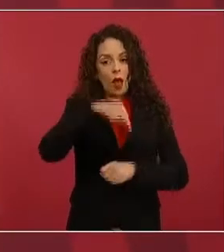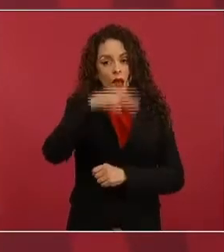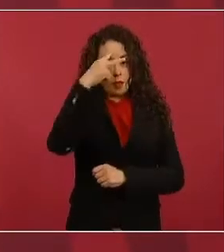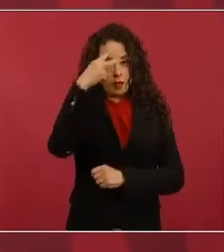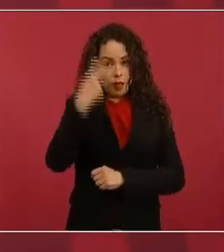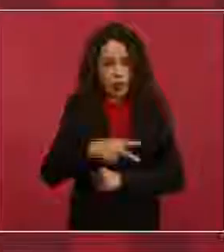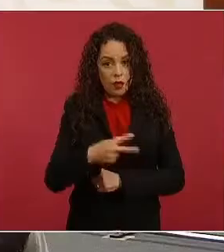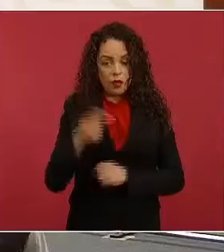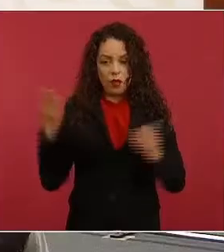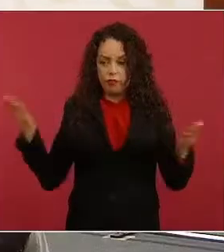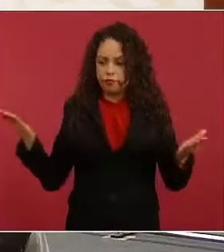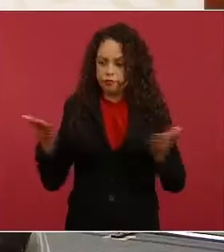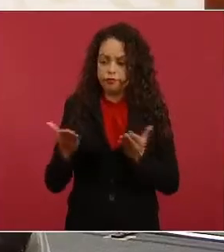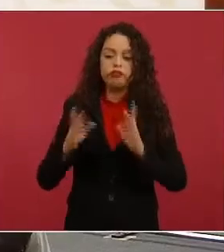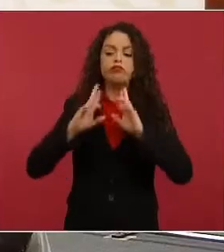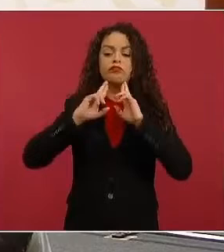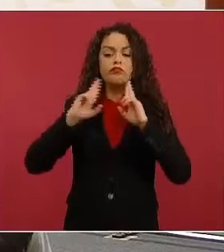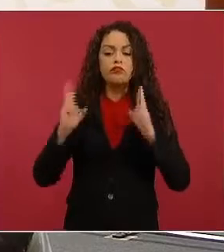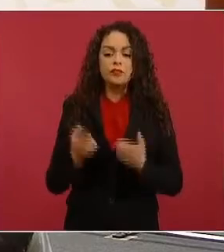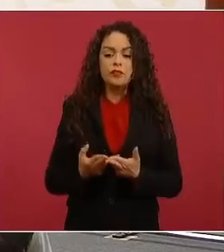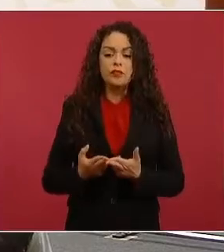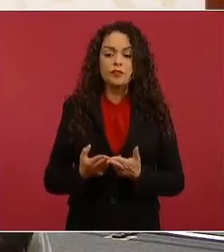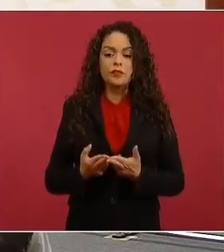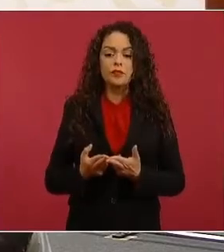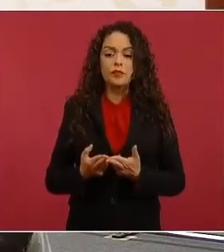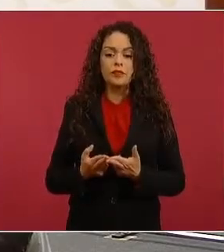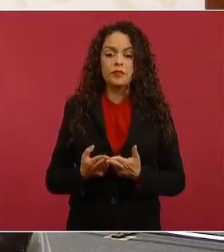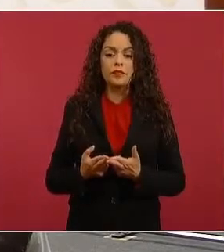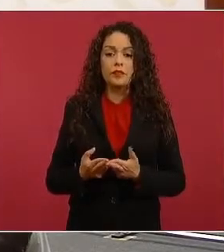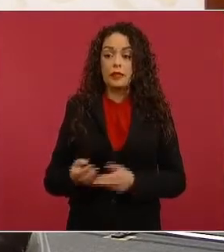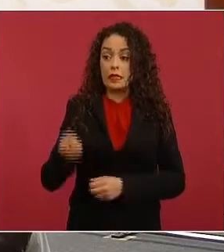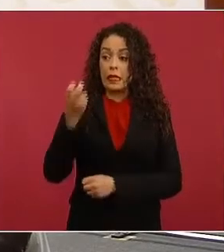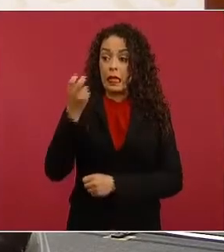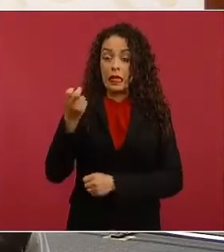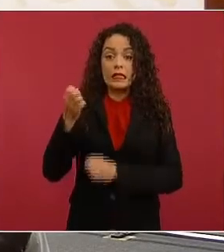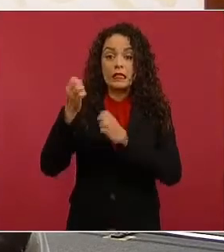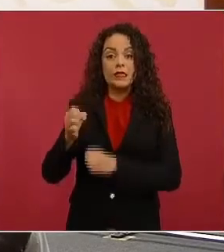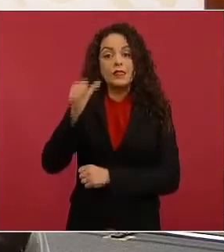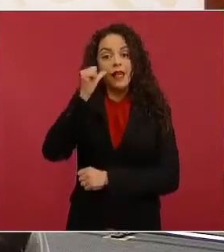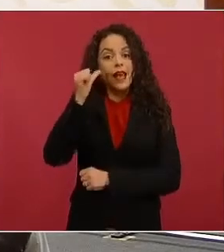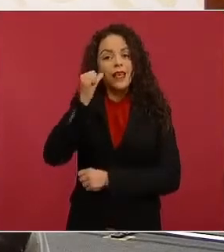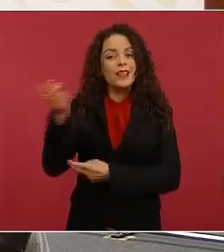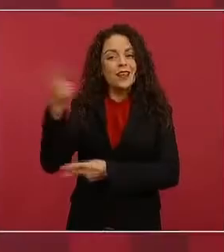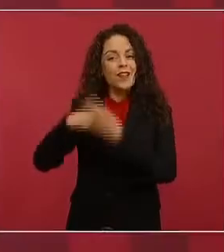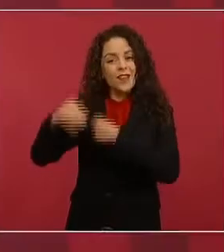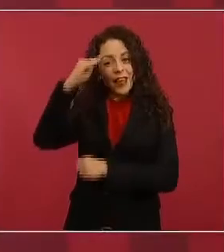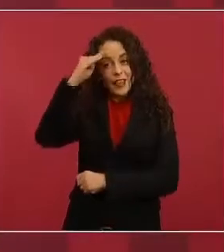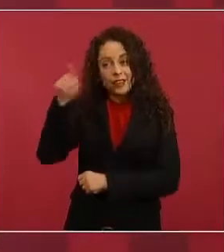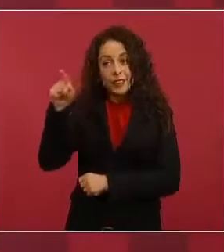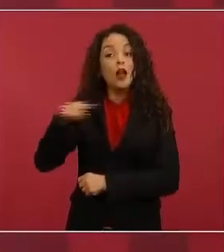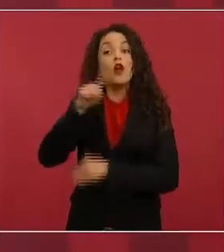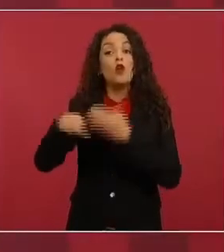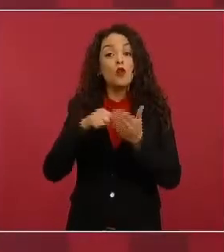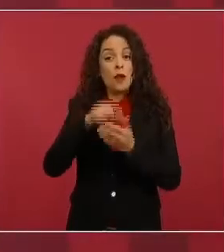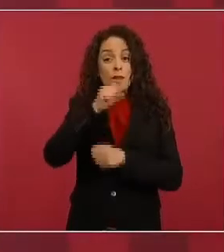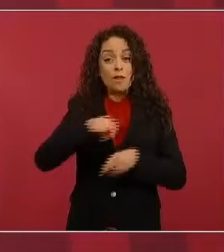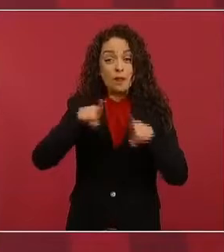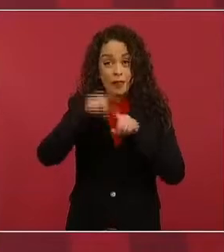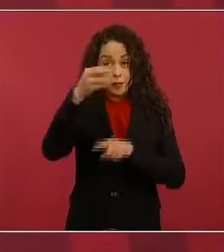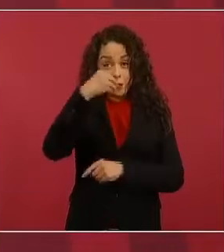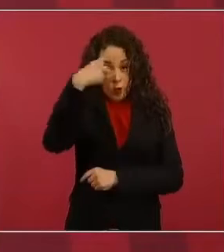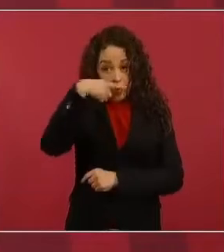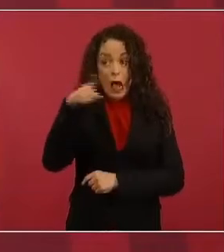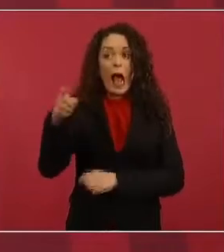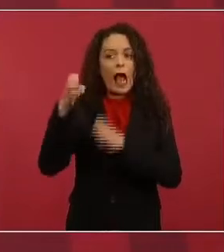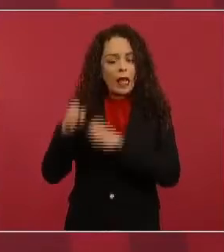Y ahí estaba el señor que vino ayer, en esa cena. Entonces